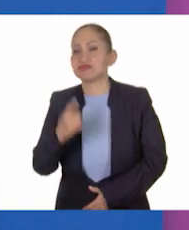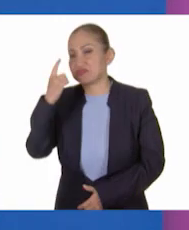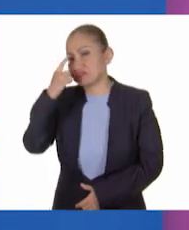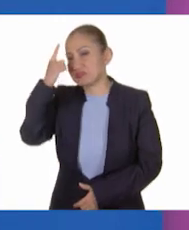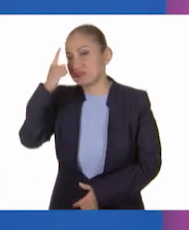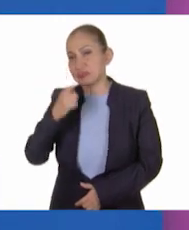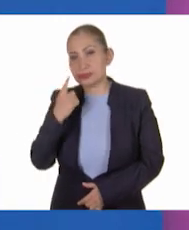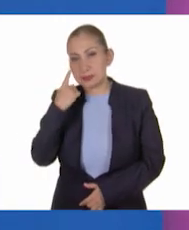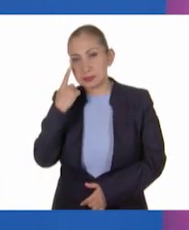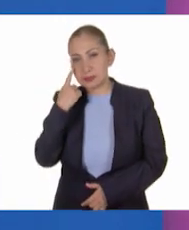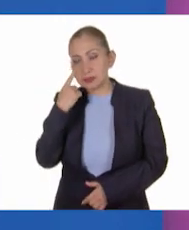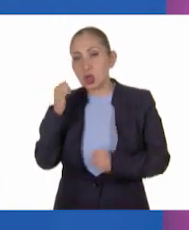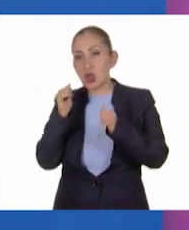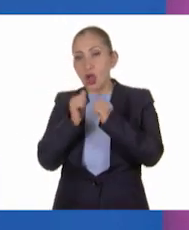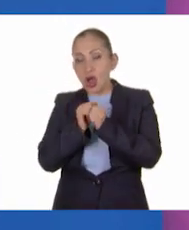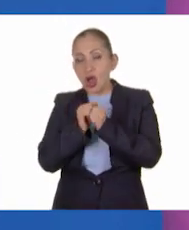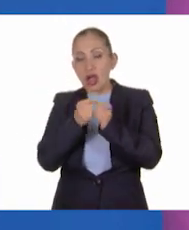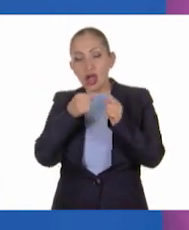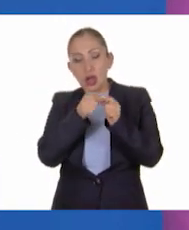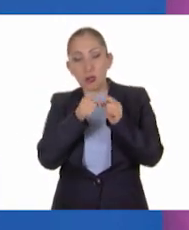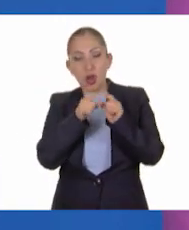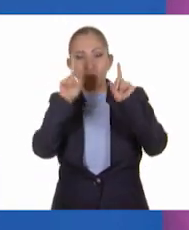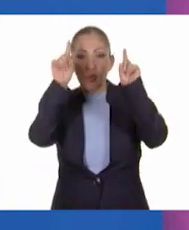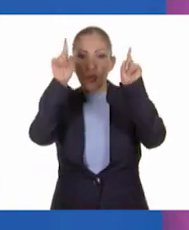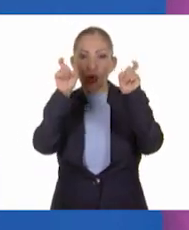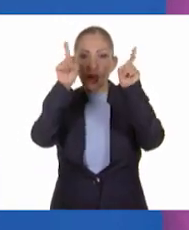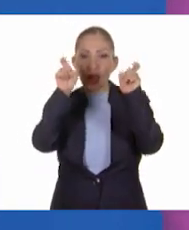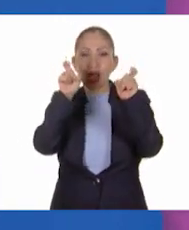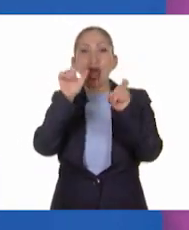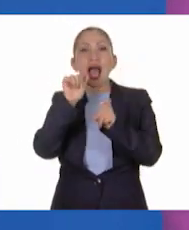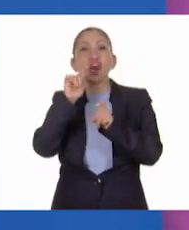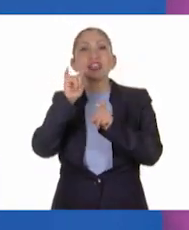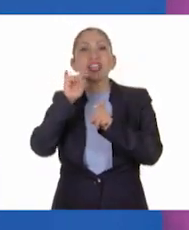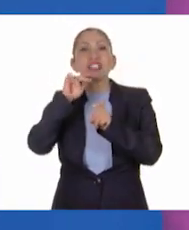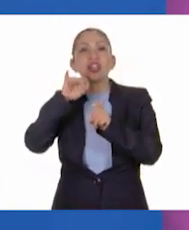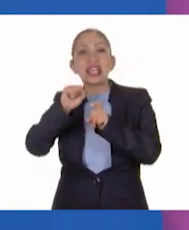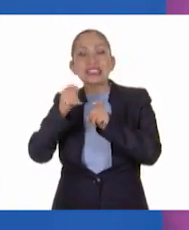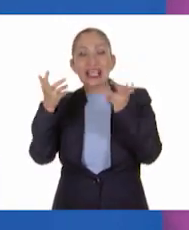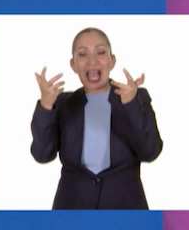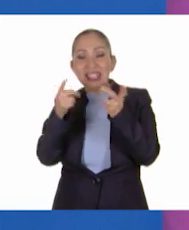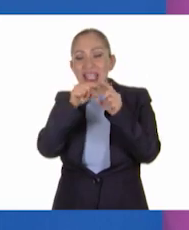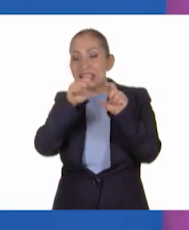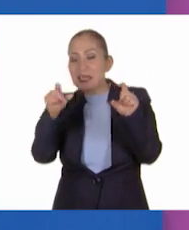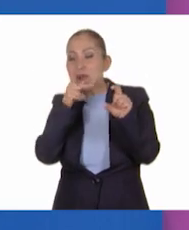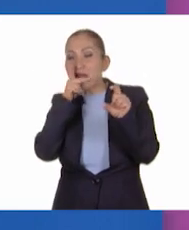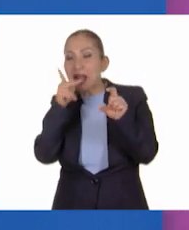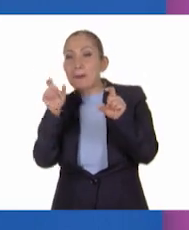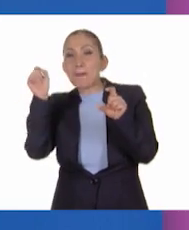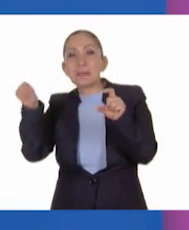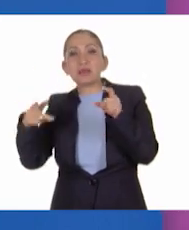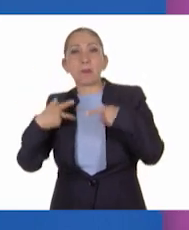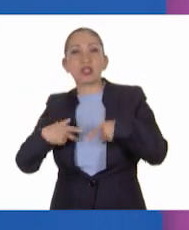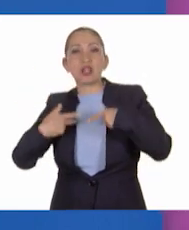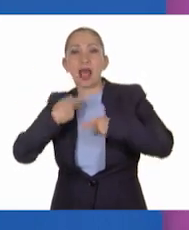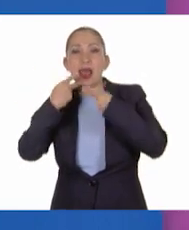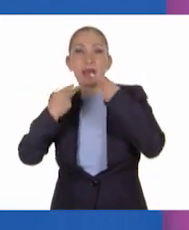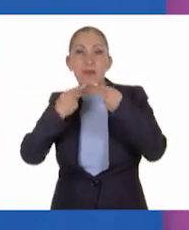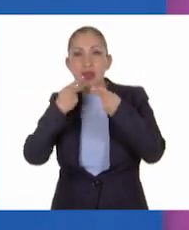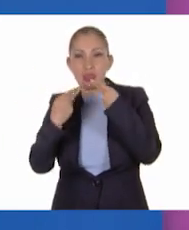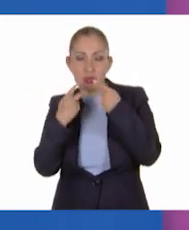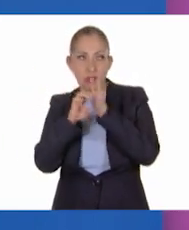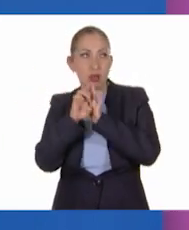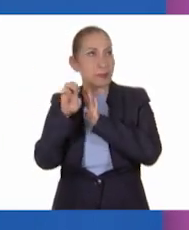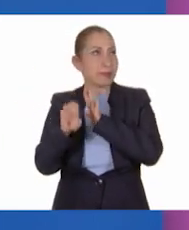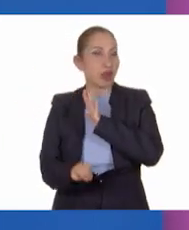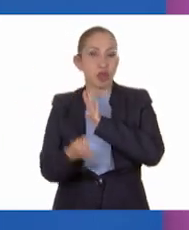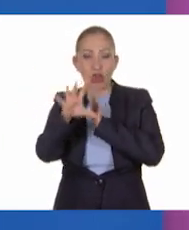fácil, Gaby. A través de las acotaciones del autor y de las acciones y las palabras de los mismos personajes. Un